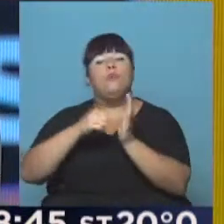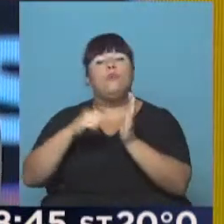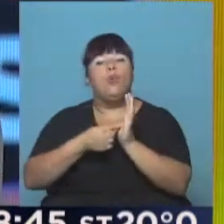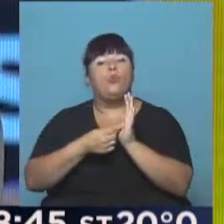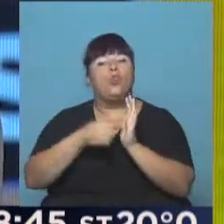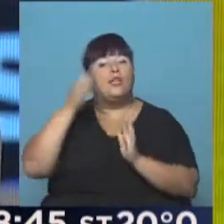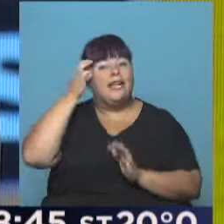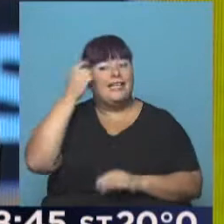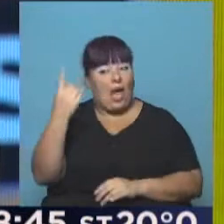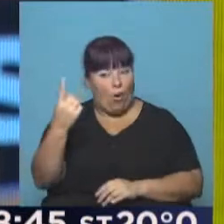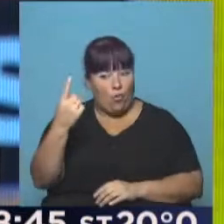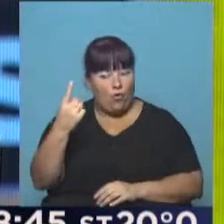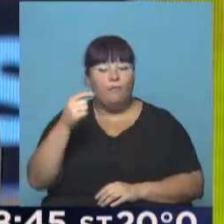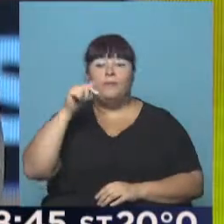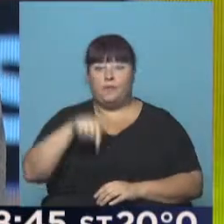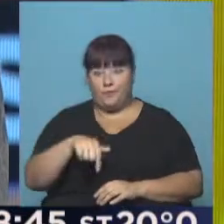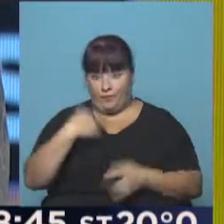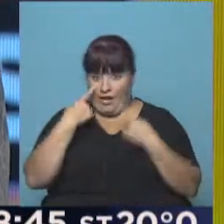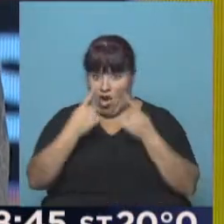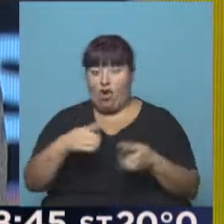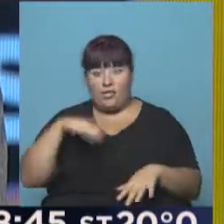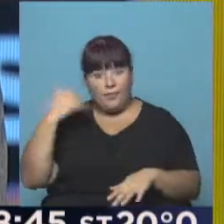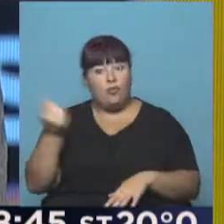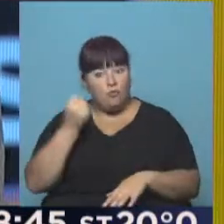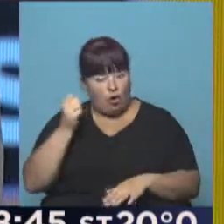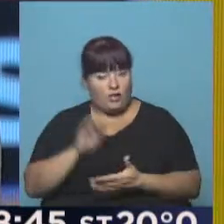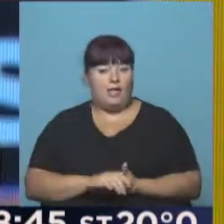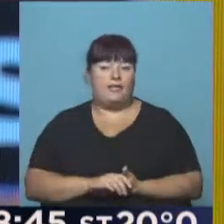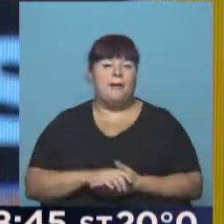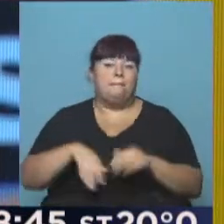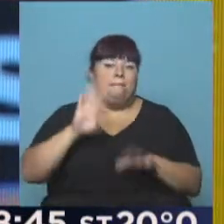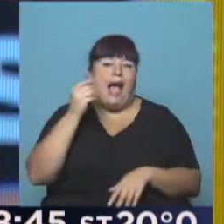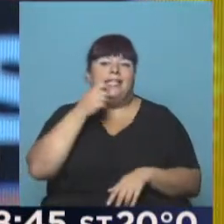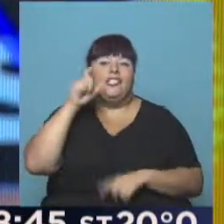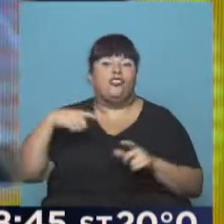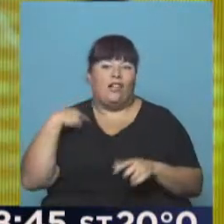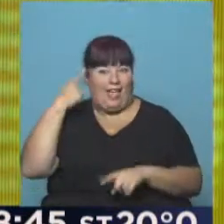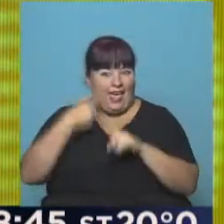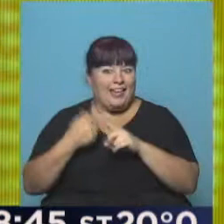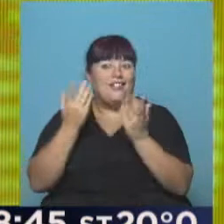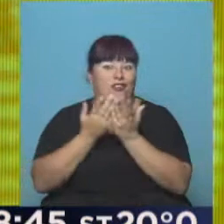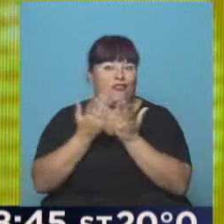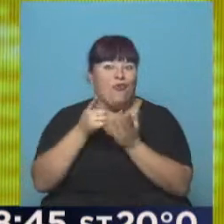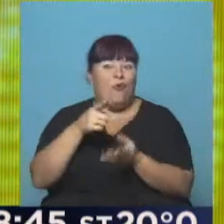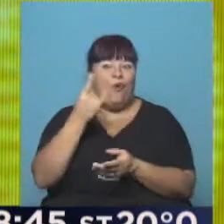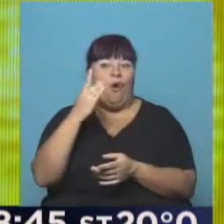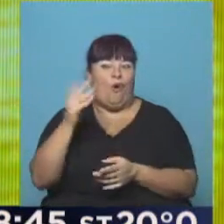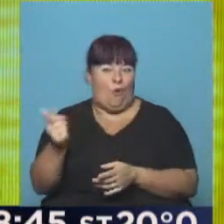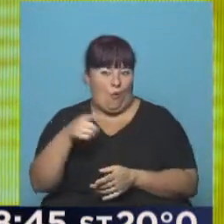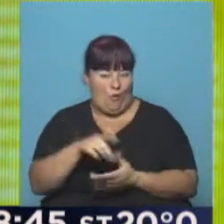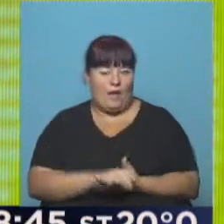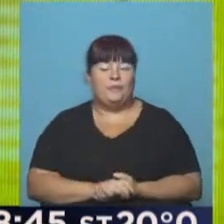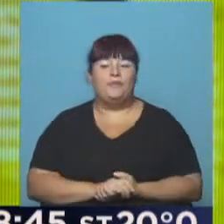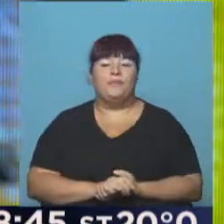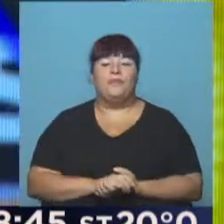puesto número 31, y esto es un reconocimiento importante, mucho más para aquellos que hemos transitado los pasillos de